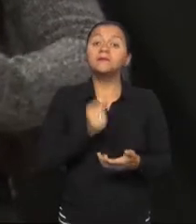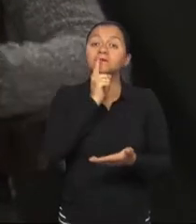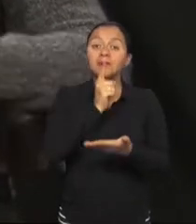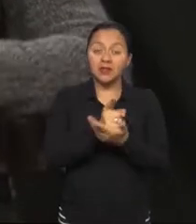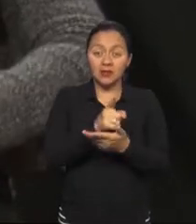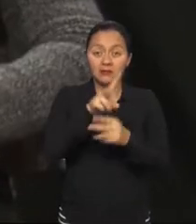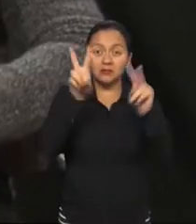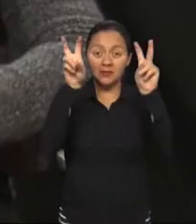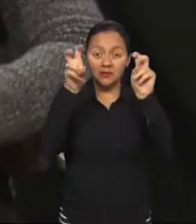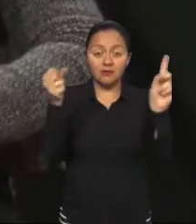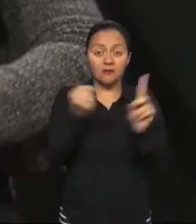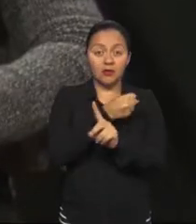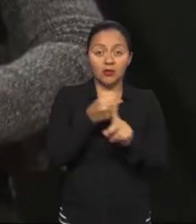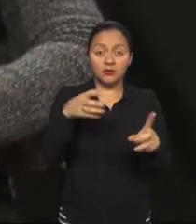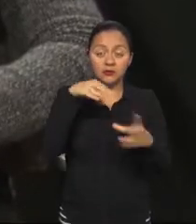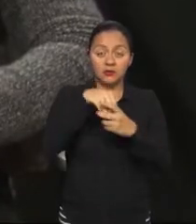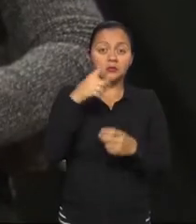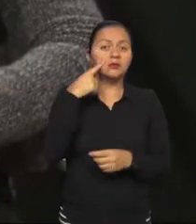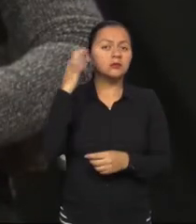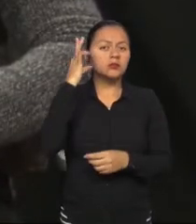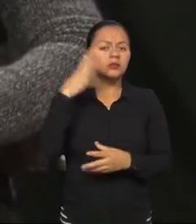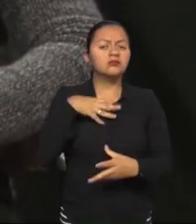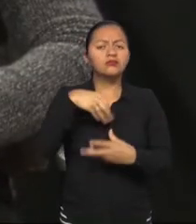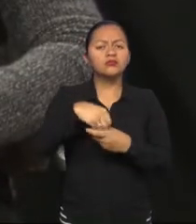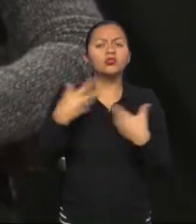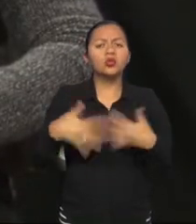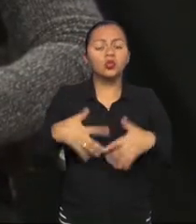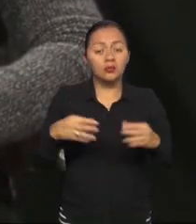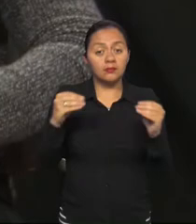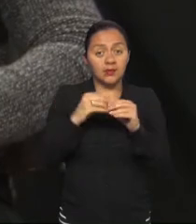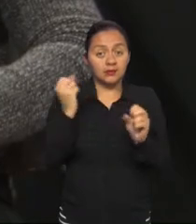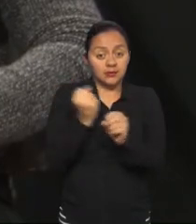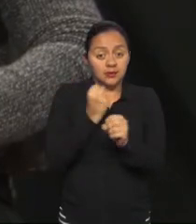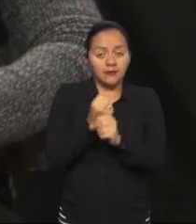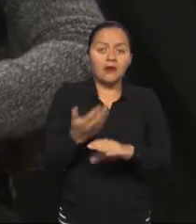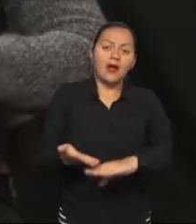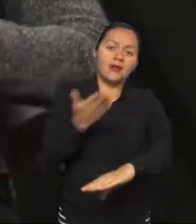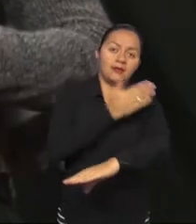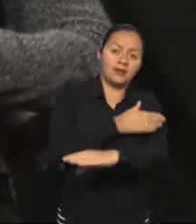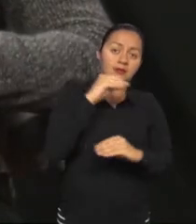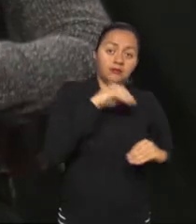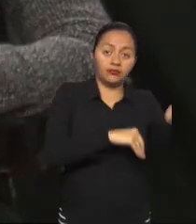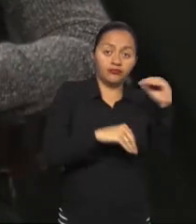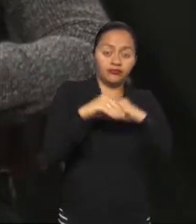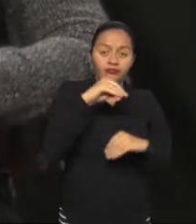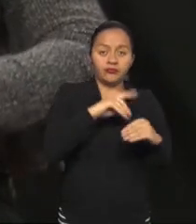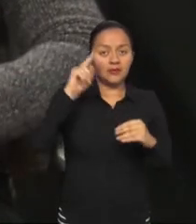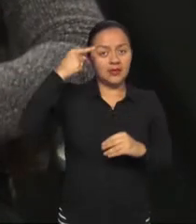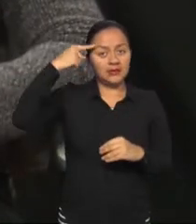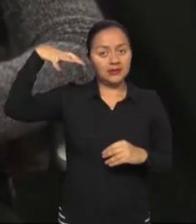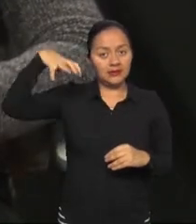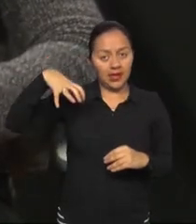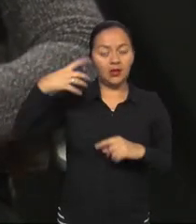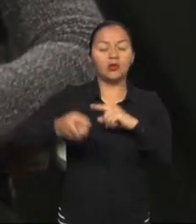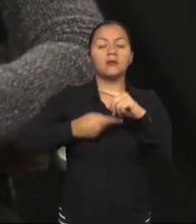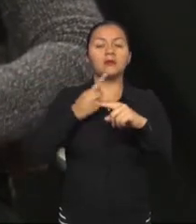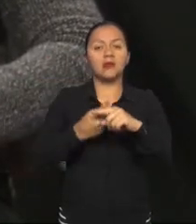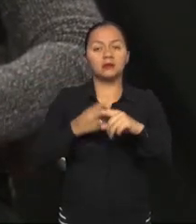en el tema de violencia de género existe un trabajo previo que se lo ha realizado desde el Estado y desde